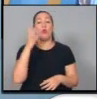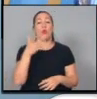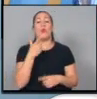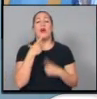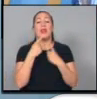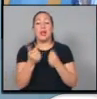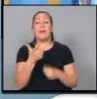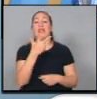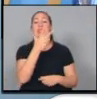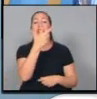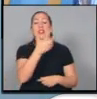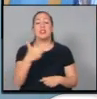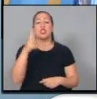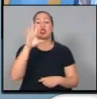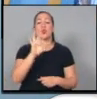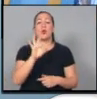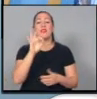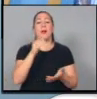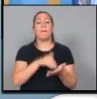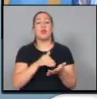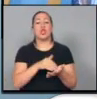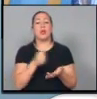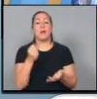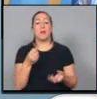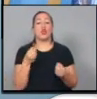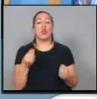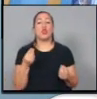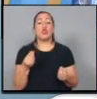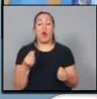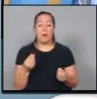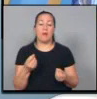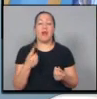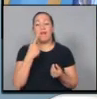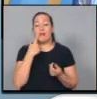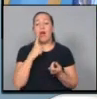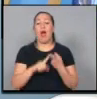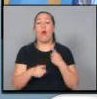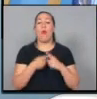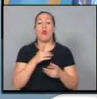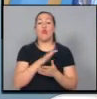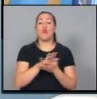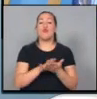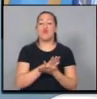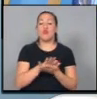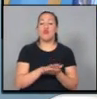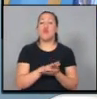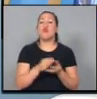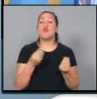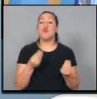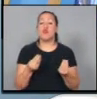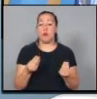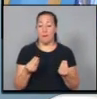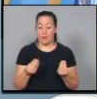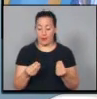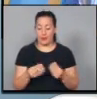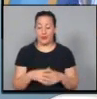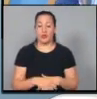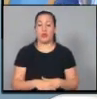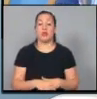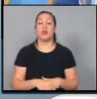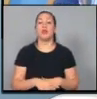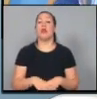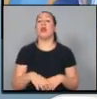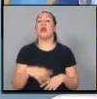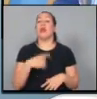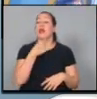pesos? ¿Cómo puede destrabarse esto? Con una negociación. ¿Qué puede suceder para que comience el campeonato? Que se